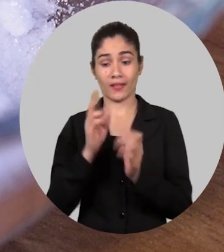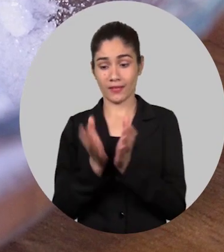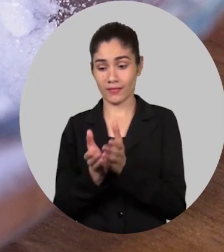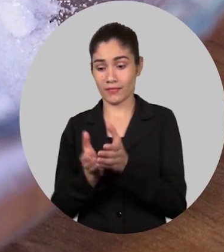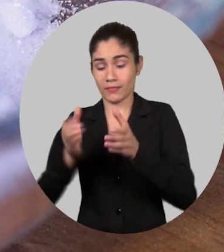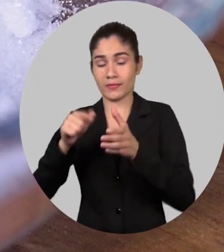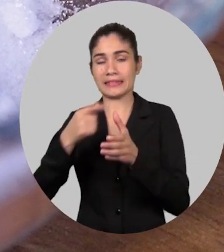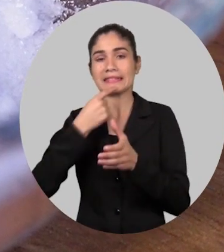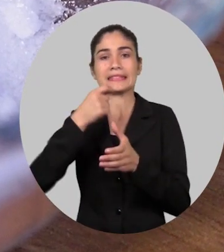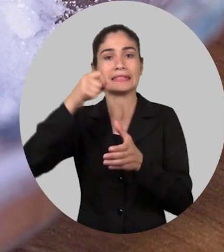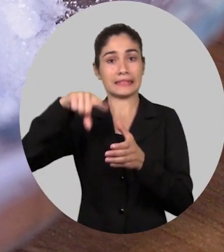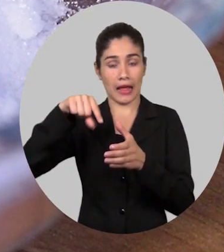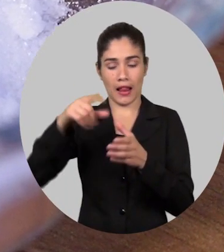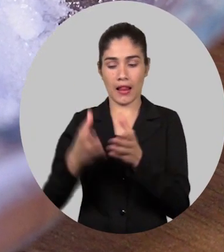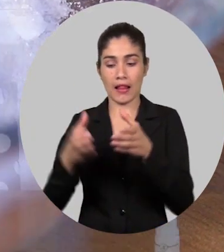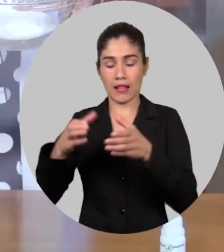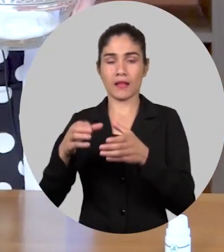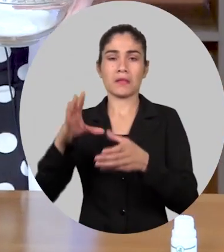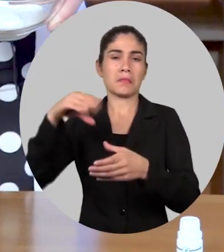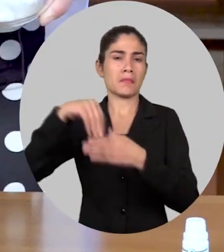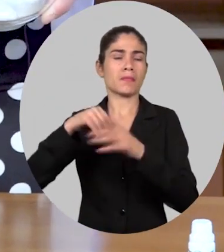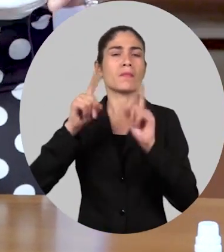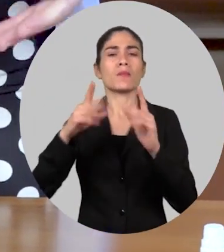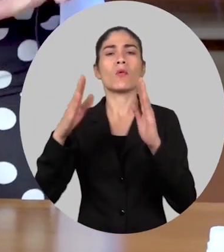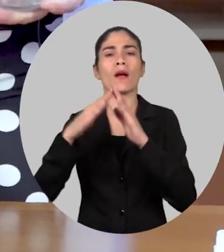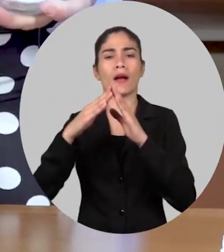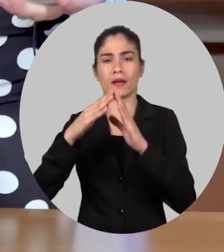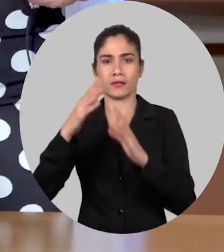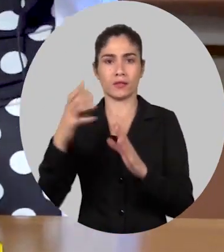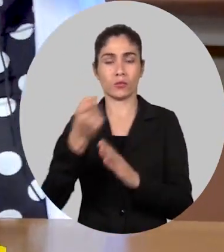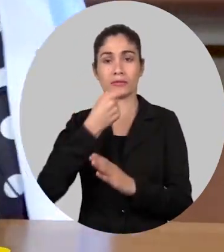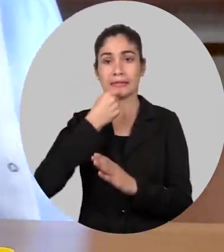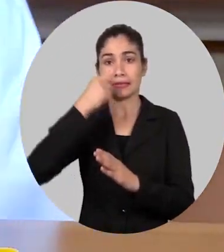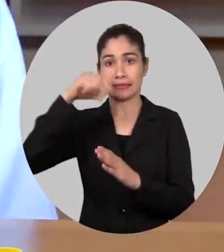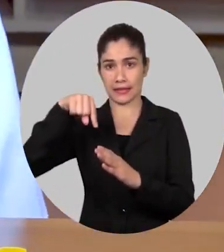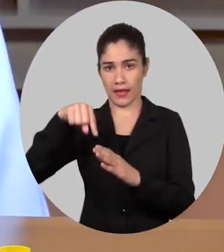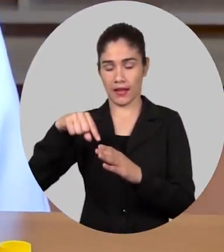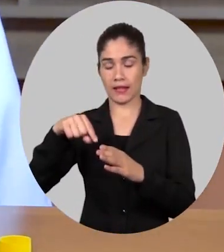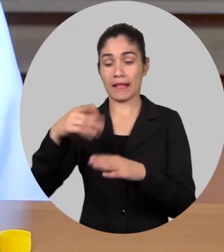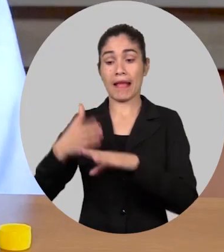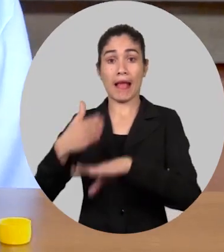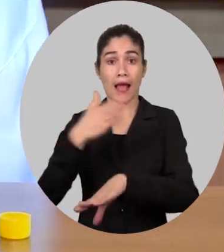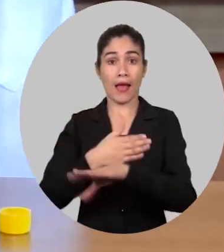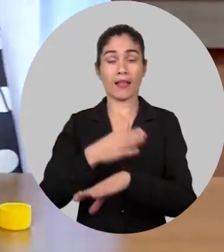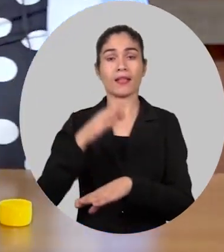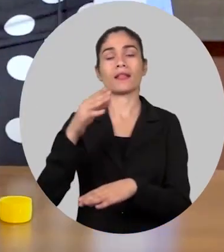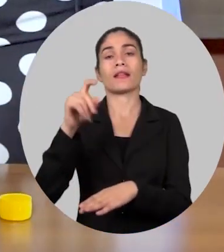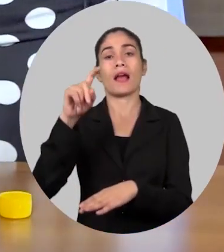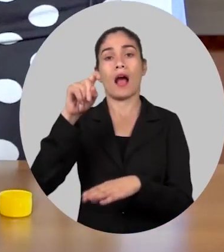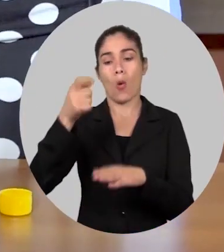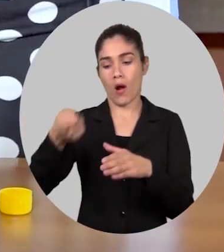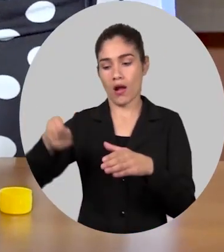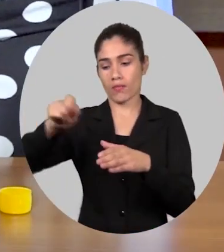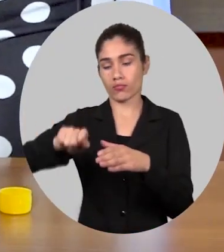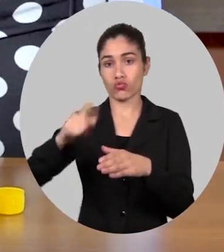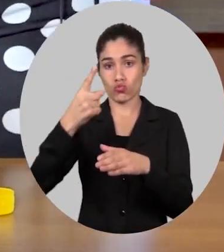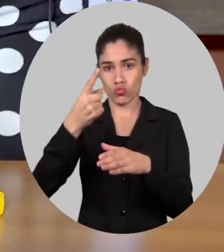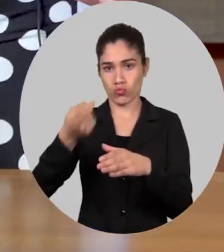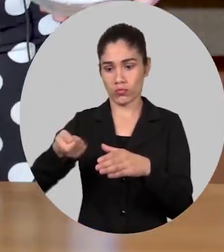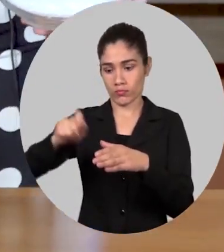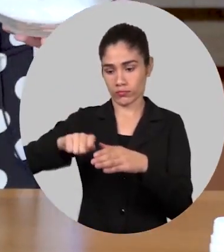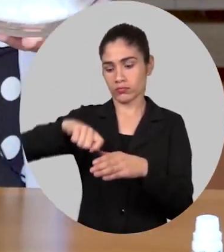Tenemos acá nuestro sulfato de magnesio. Si por ahí no tienen sulfato de magnesio, sería igual con la sal que usamos en la cocina. Una